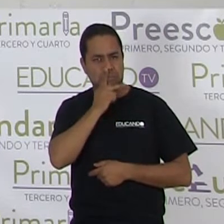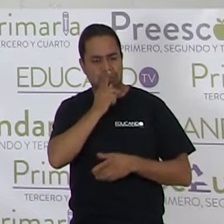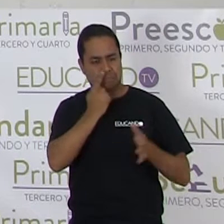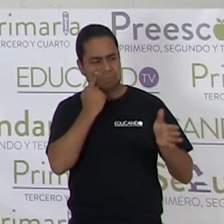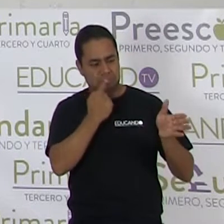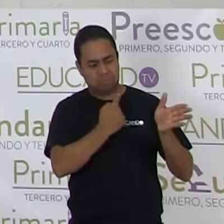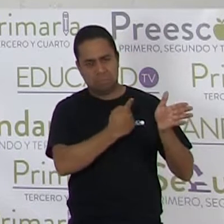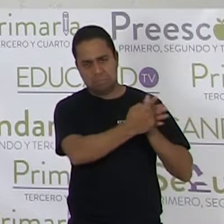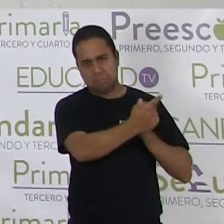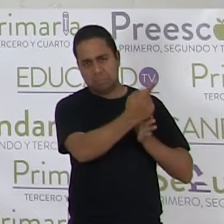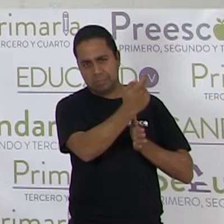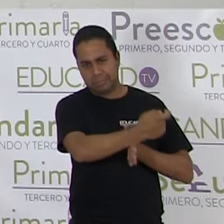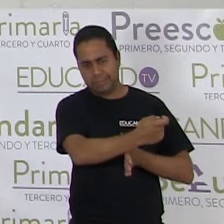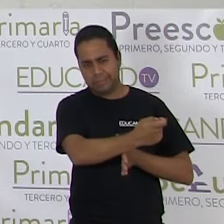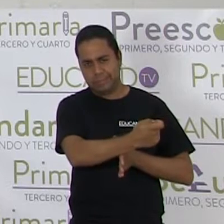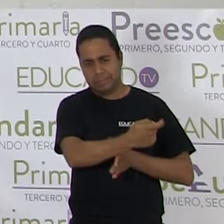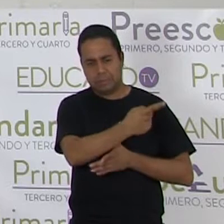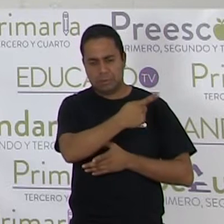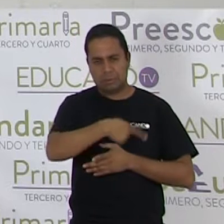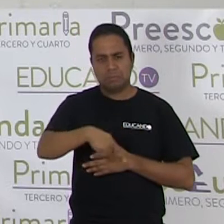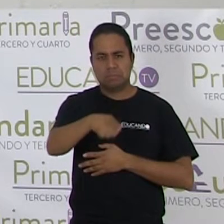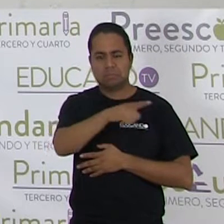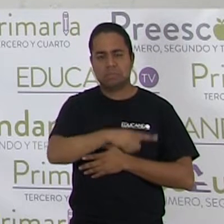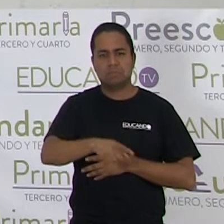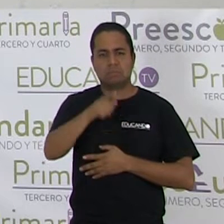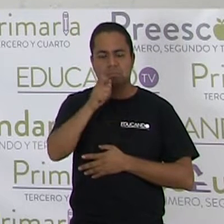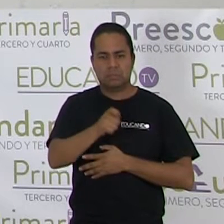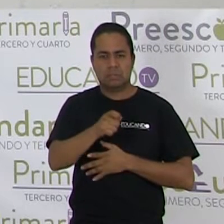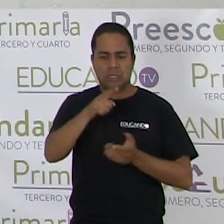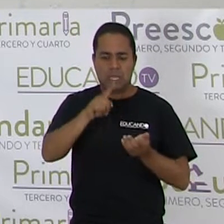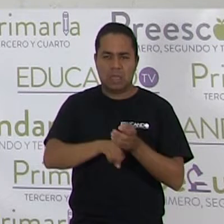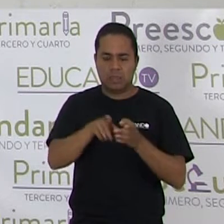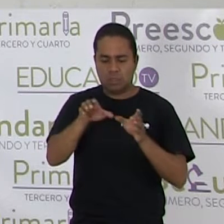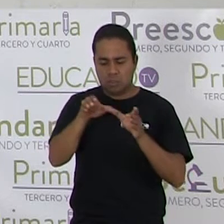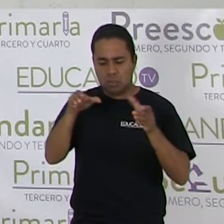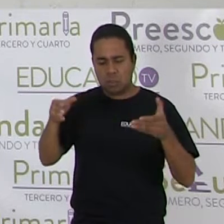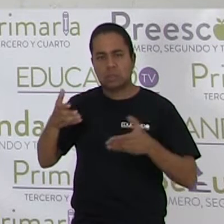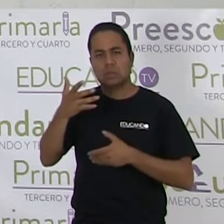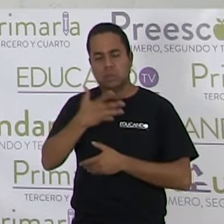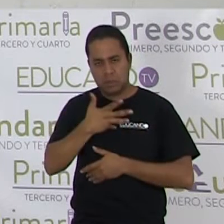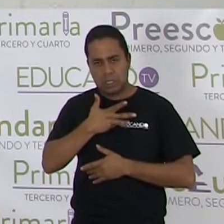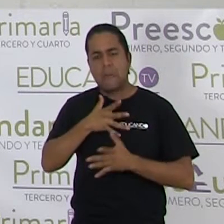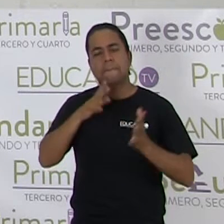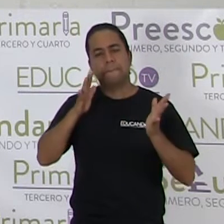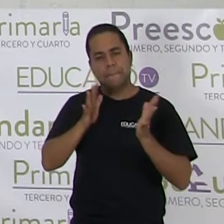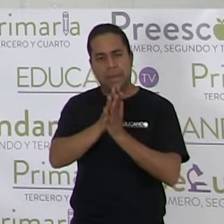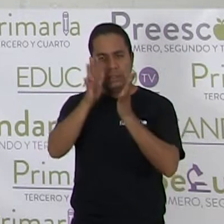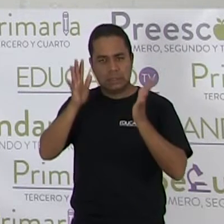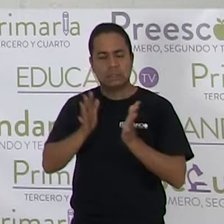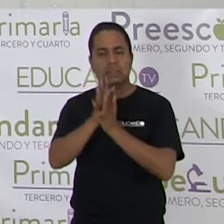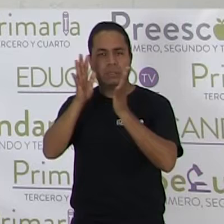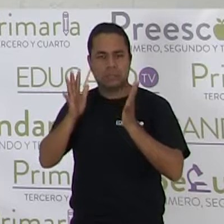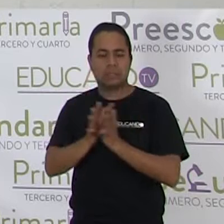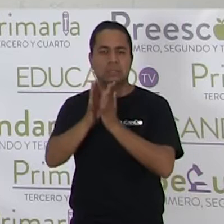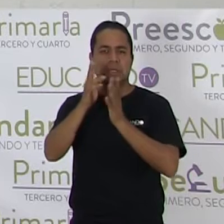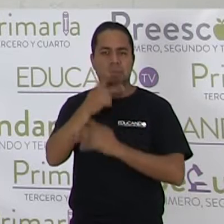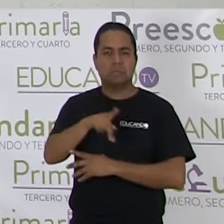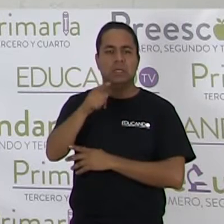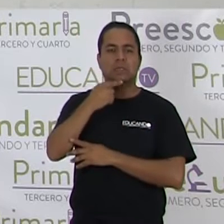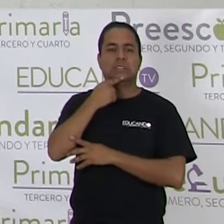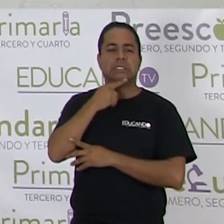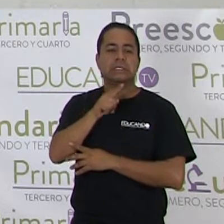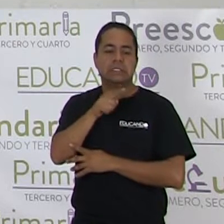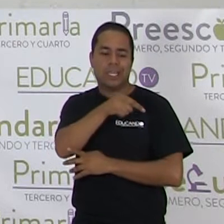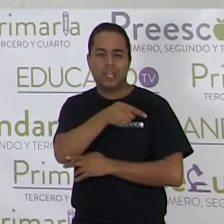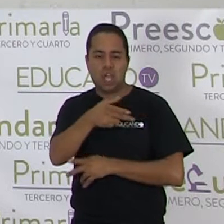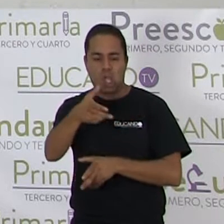aquellos que participan dentro del relato, pero también son aquellos que todo lo